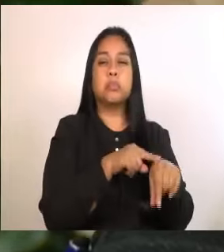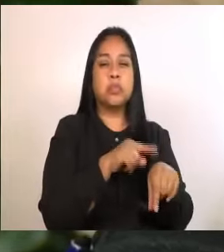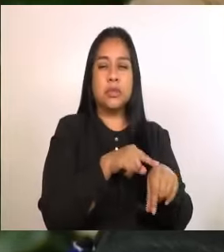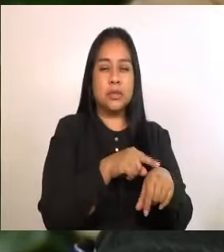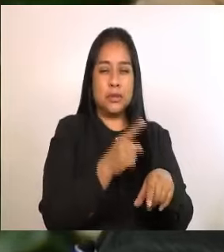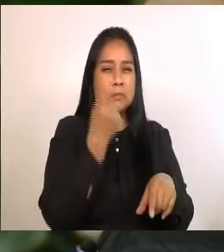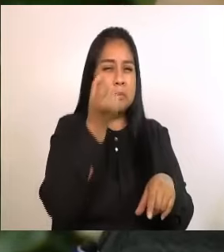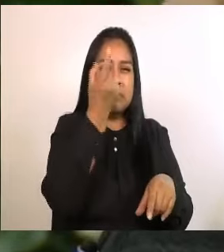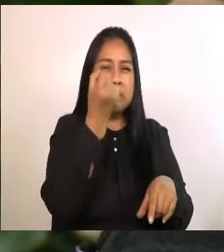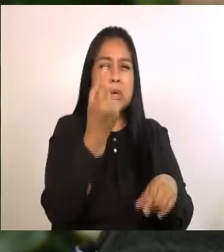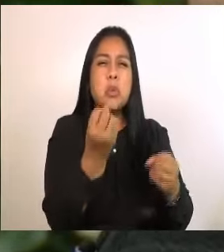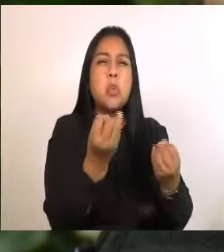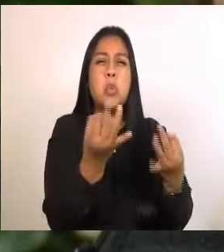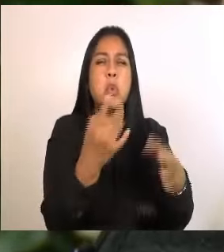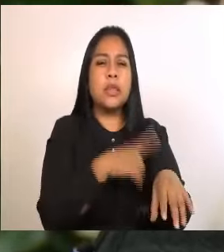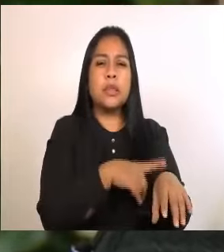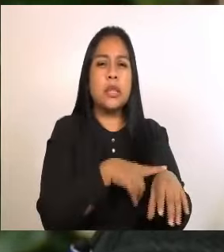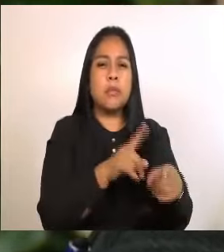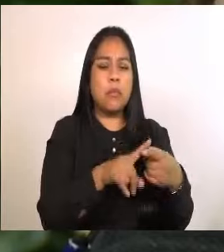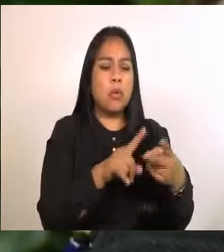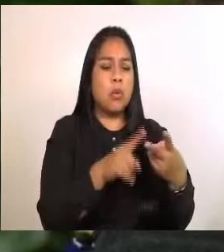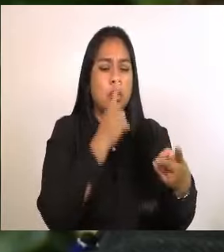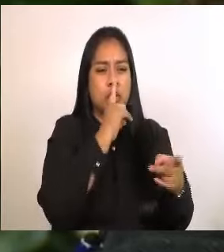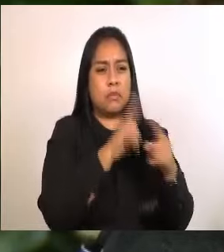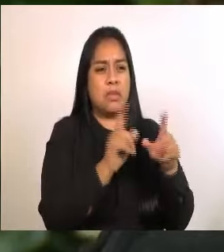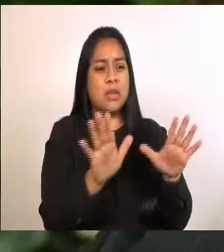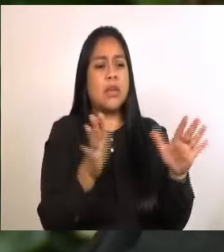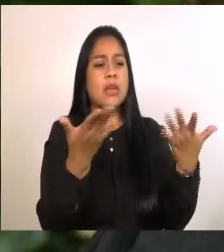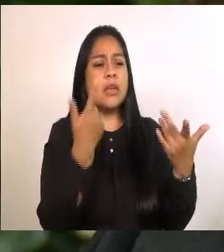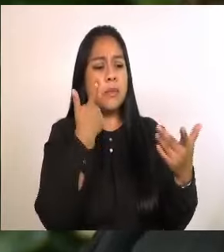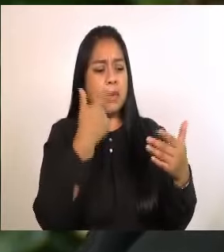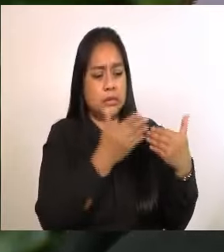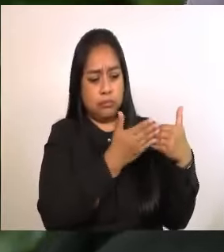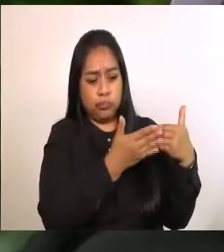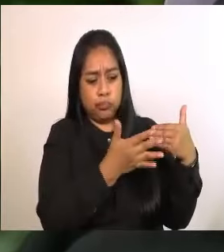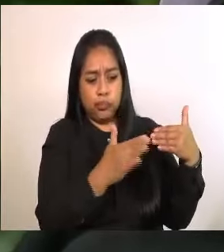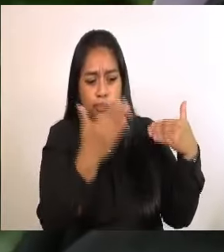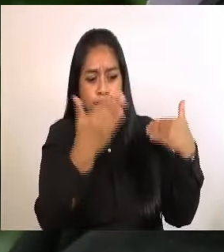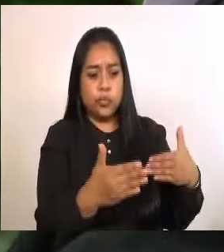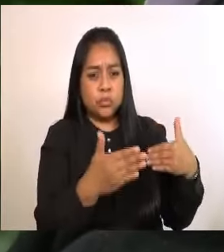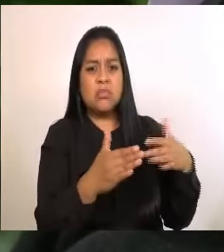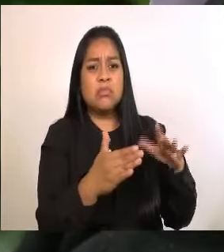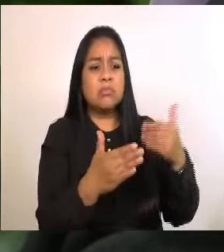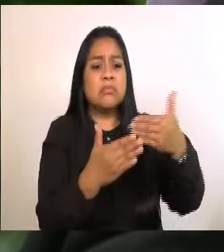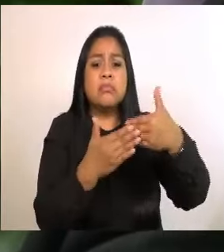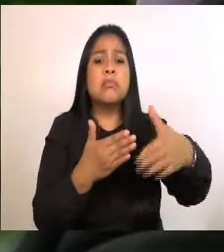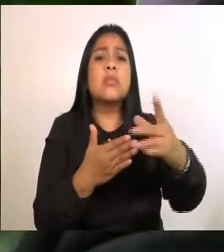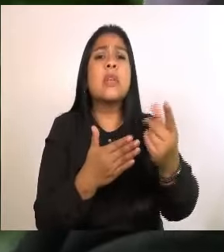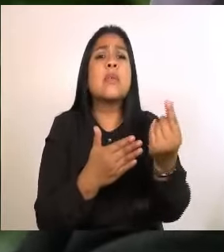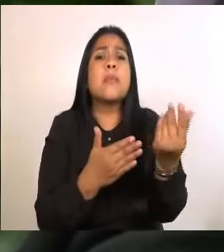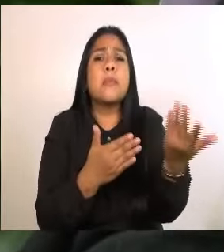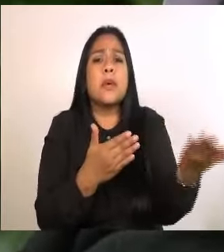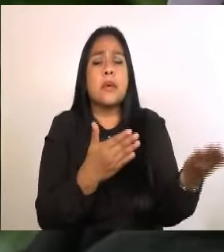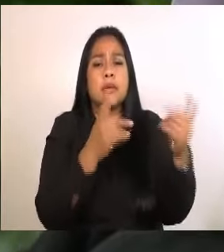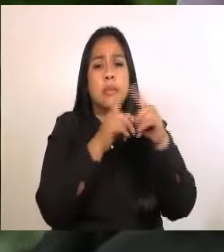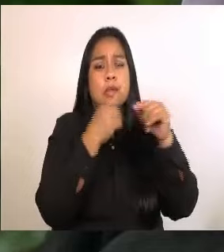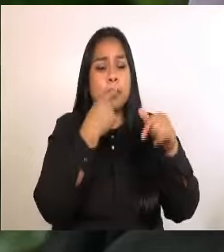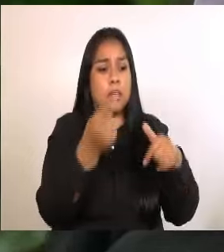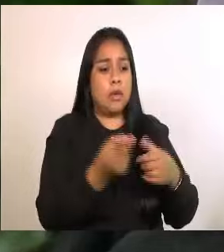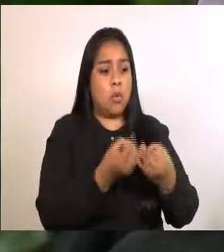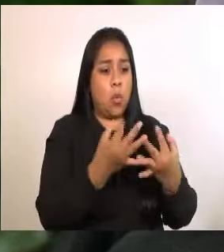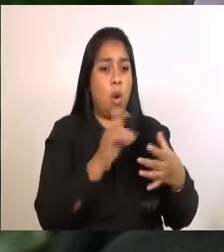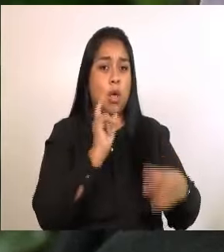un poco cuánto es esa temporalidad y qué es lo que pasa después de que se cumpla, digamos, ese tiempo. Y también si nos pudieran detallar quiénes son estos